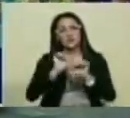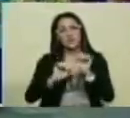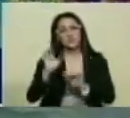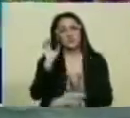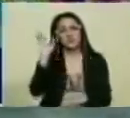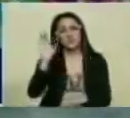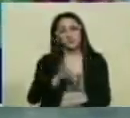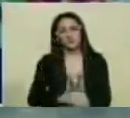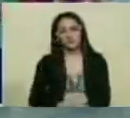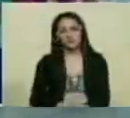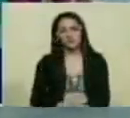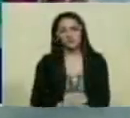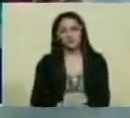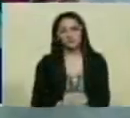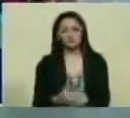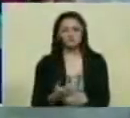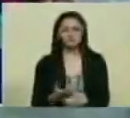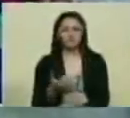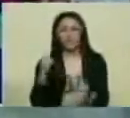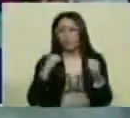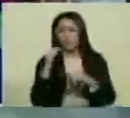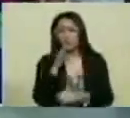patria. Yo no tengo dudas de eso.